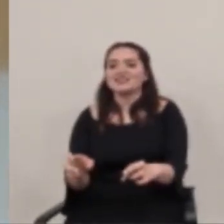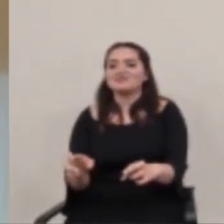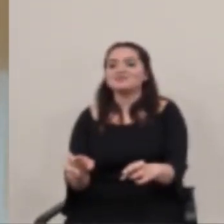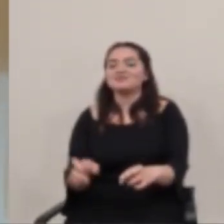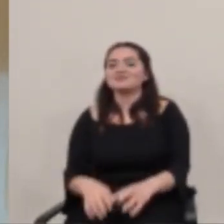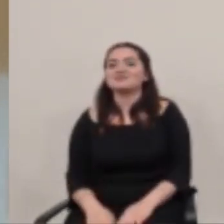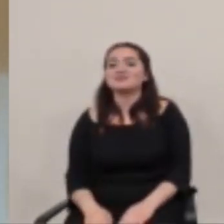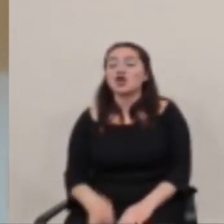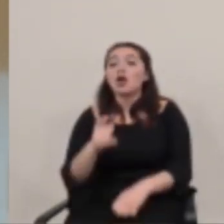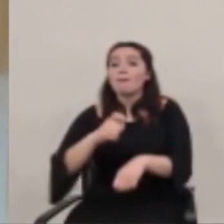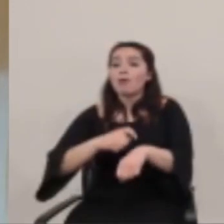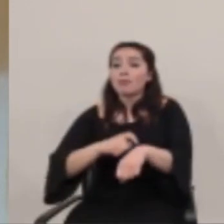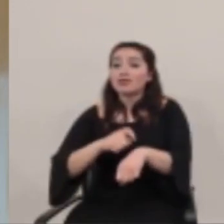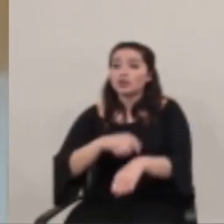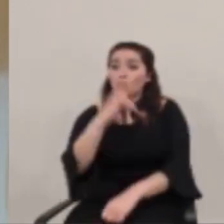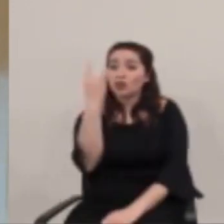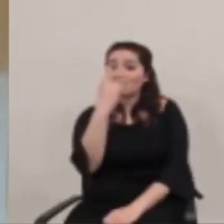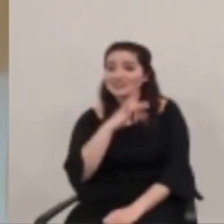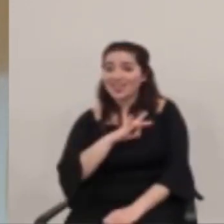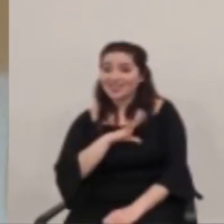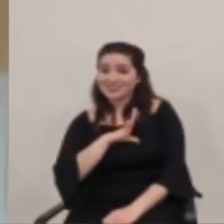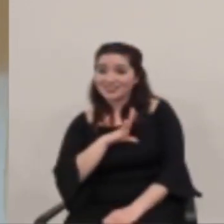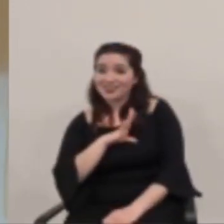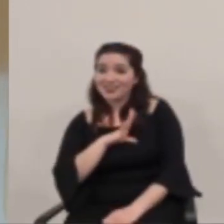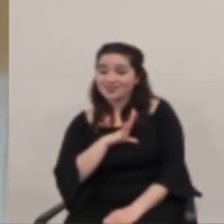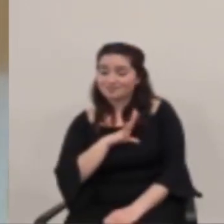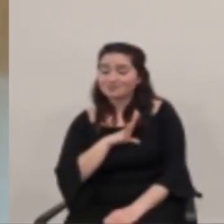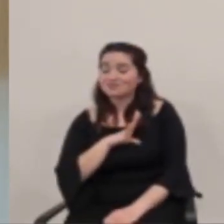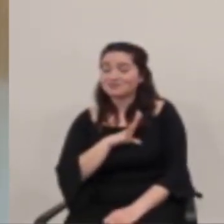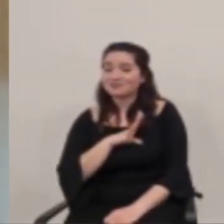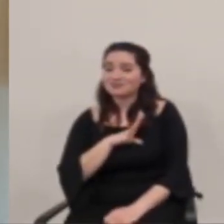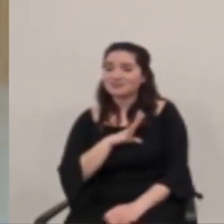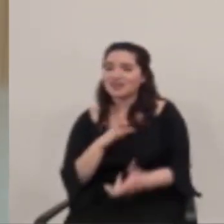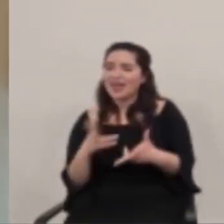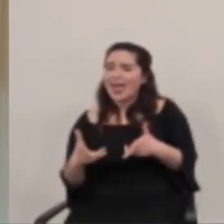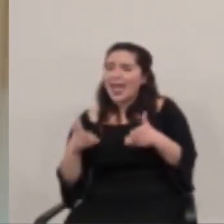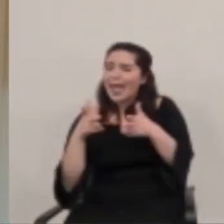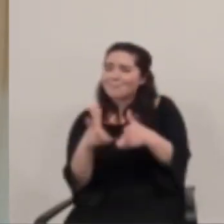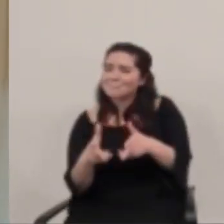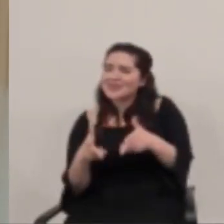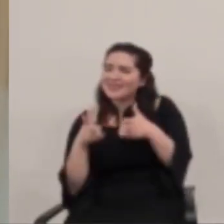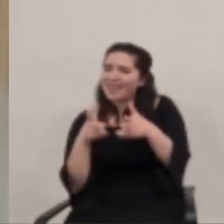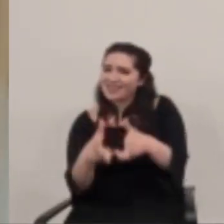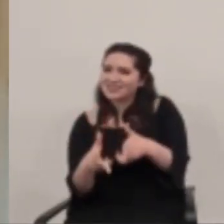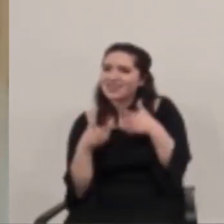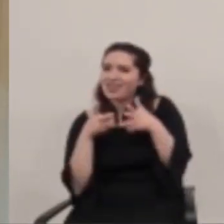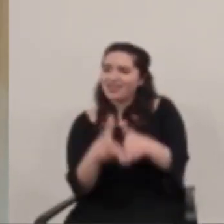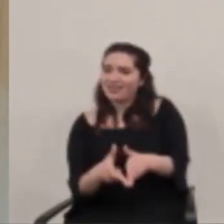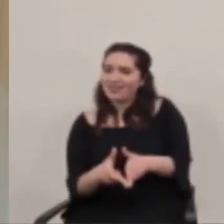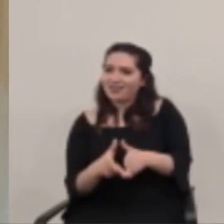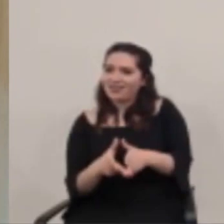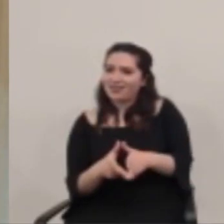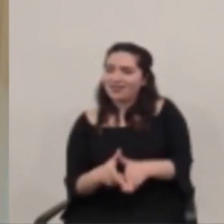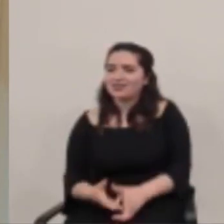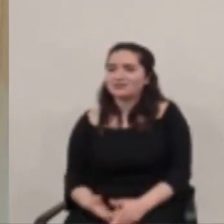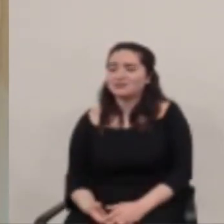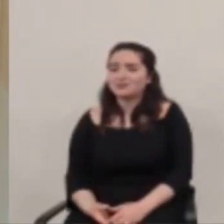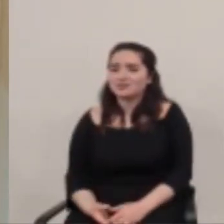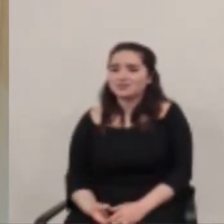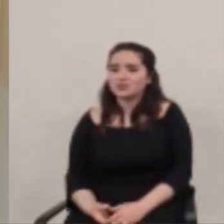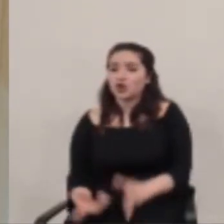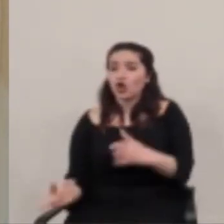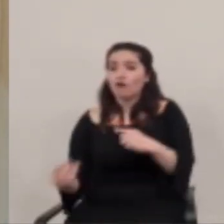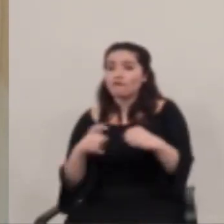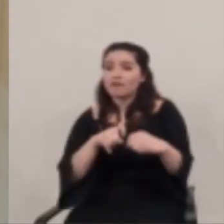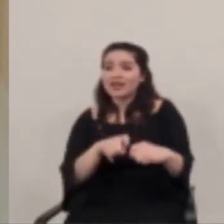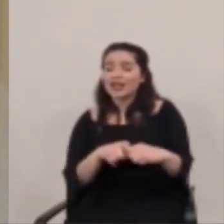en un momento en que la Universidad de Chile está bajo una amenaza bien específica, ¿verdad?, que son los conflictos